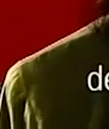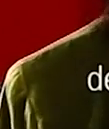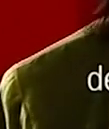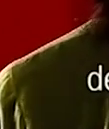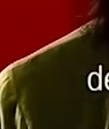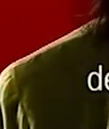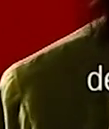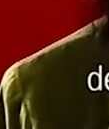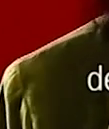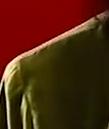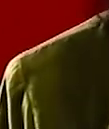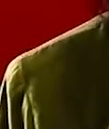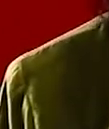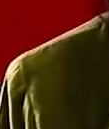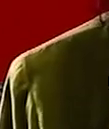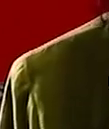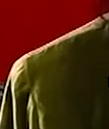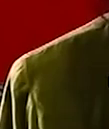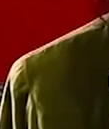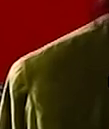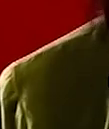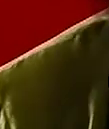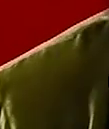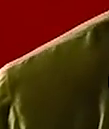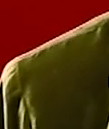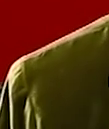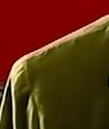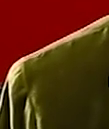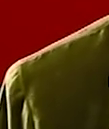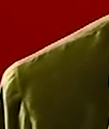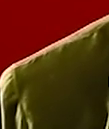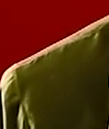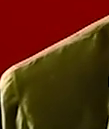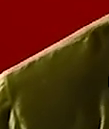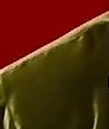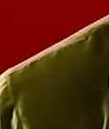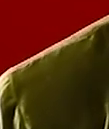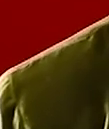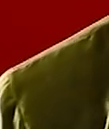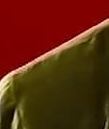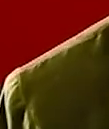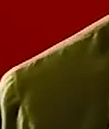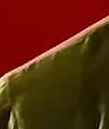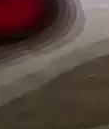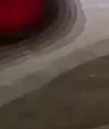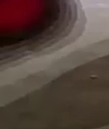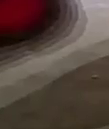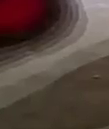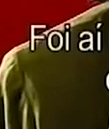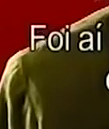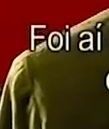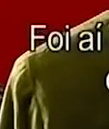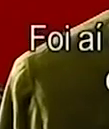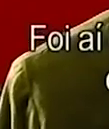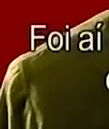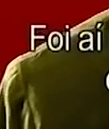de que eso pase de nuevo. Pero si tengo paciencia, en una semana, dos semanas, el libro echa a andar. Y